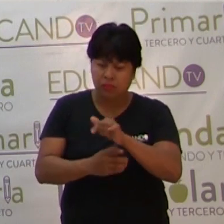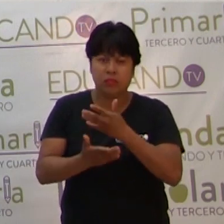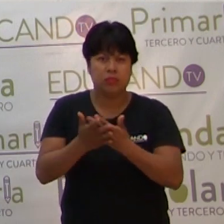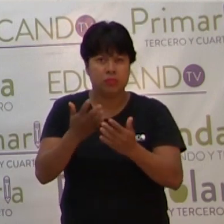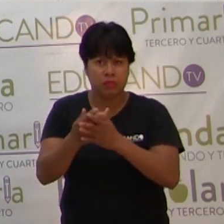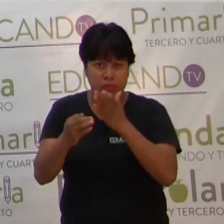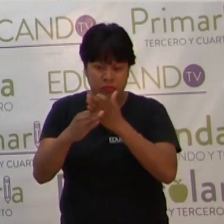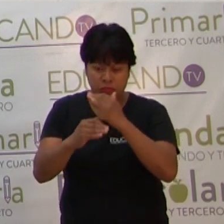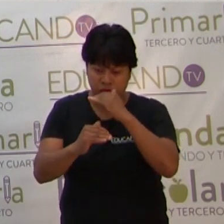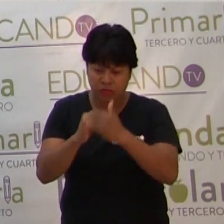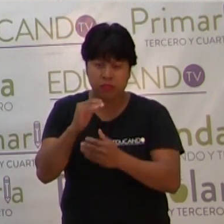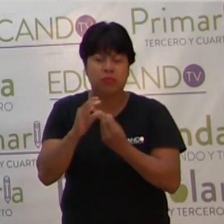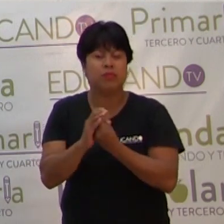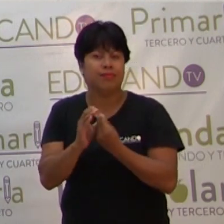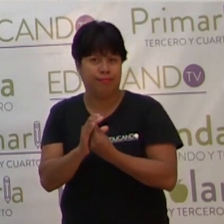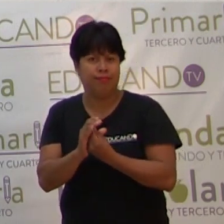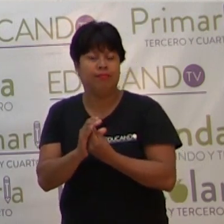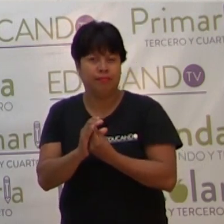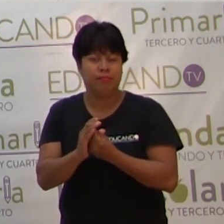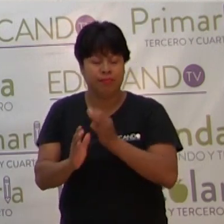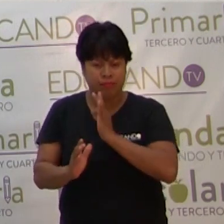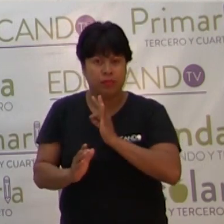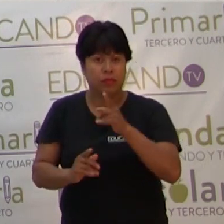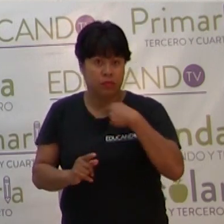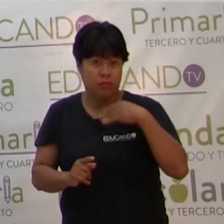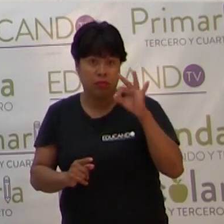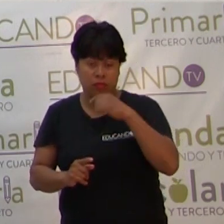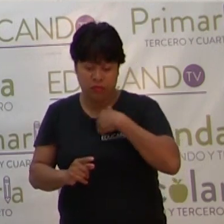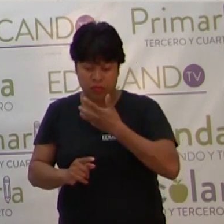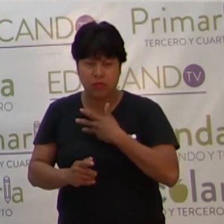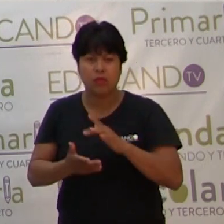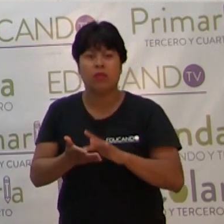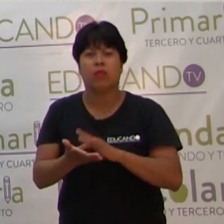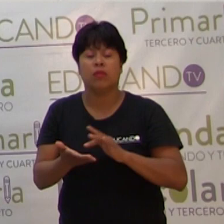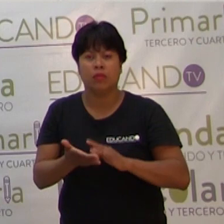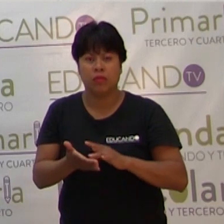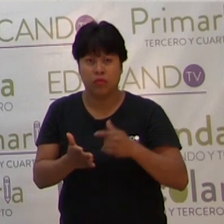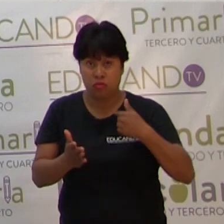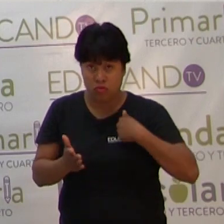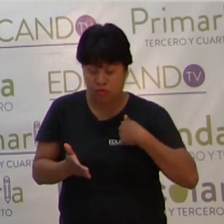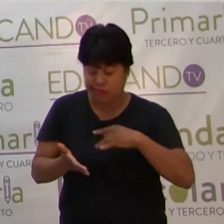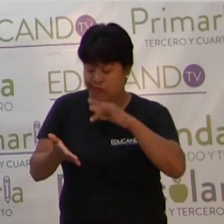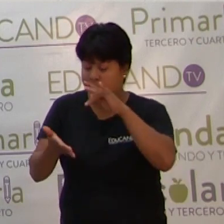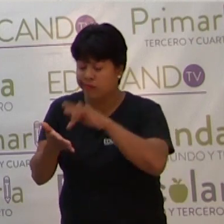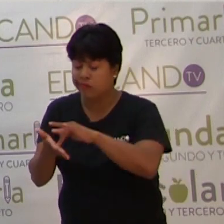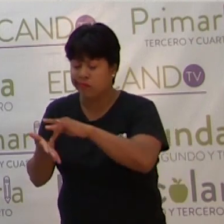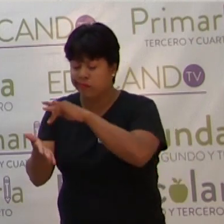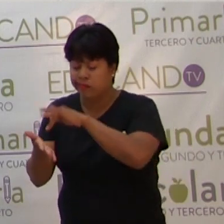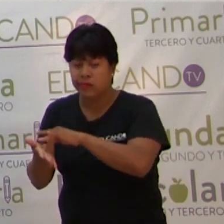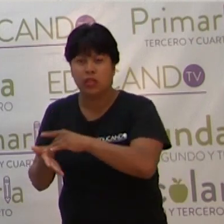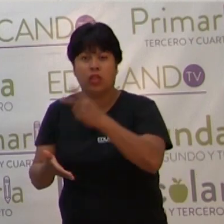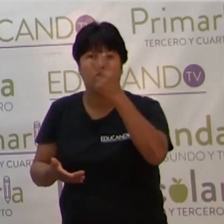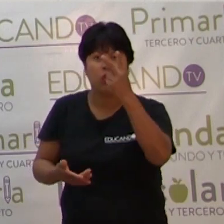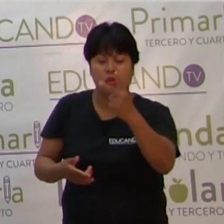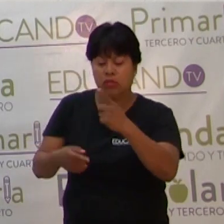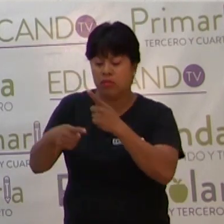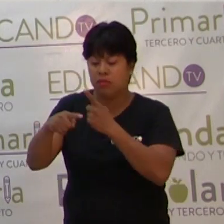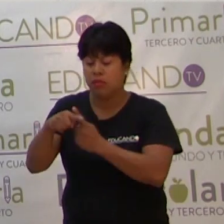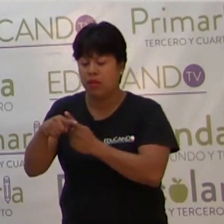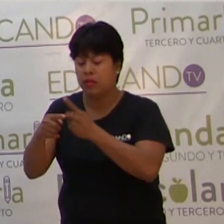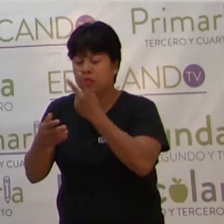que desarrollemos esta sesión. Y si tengo mi calculadora aquí y tecleo 2 más